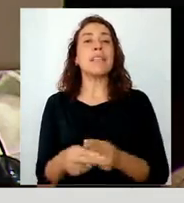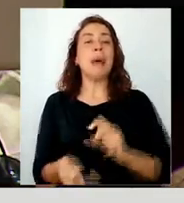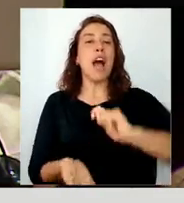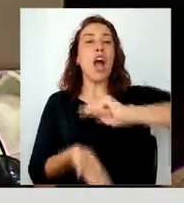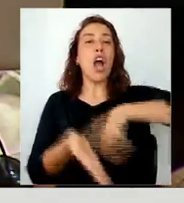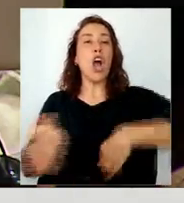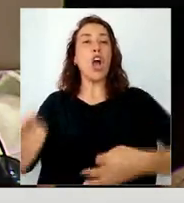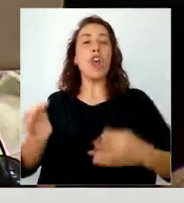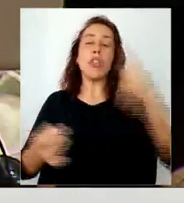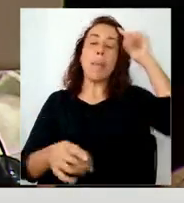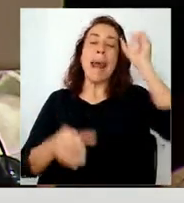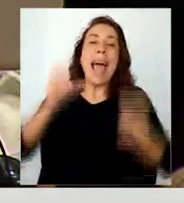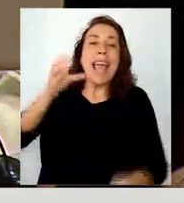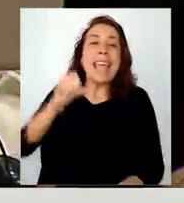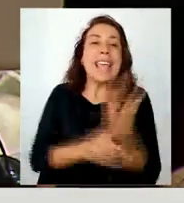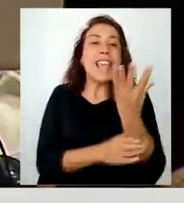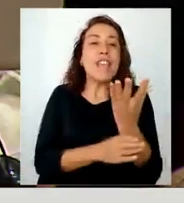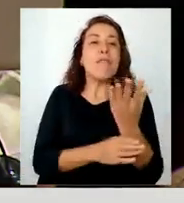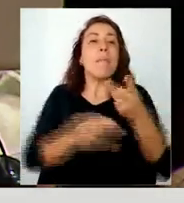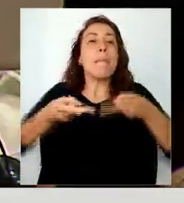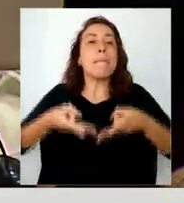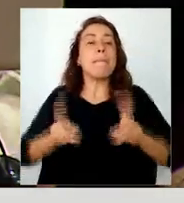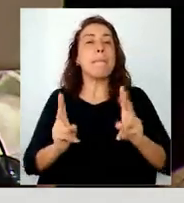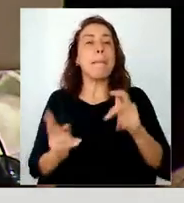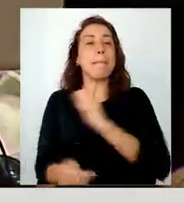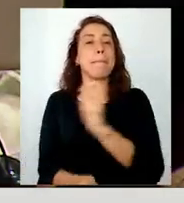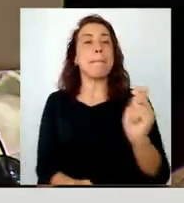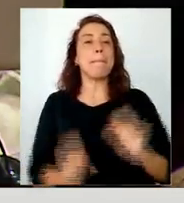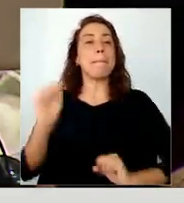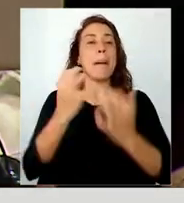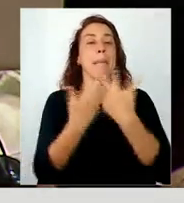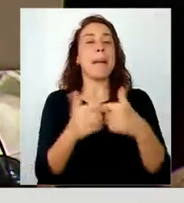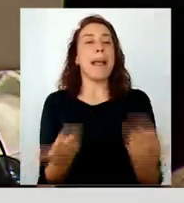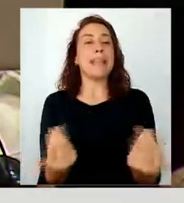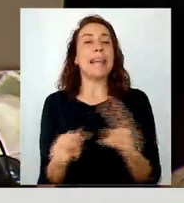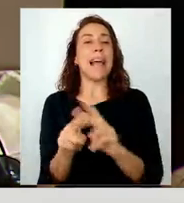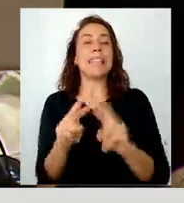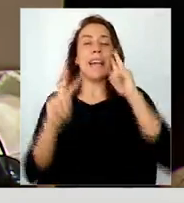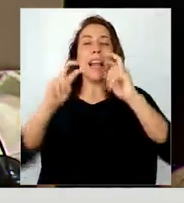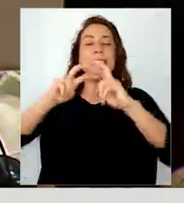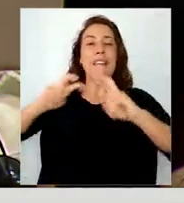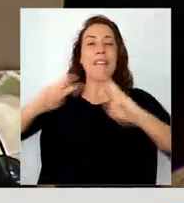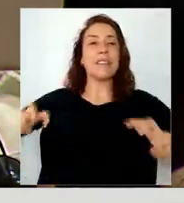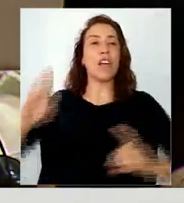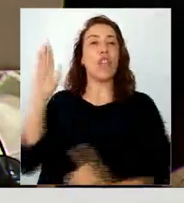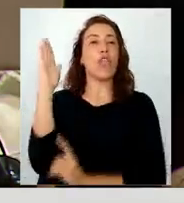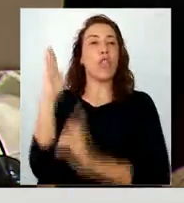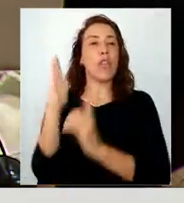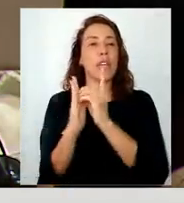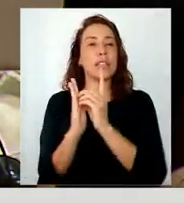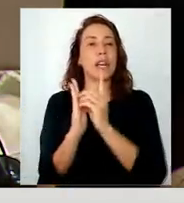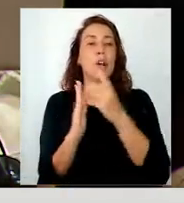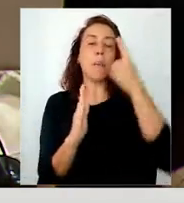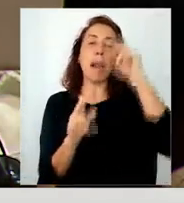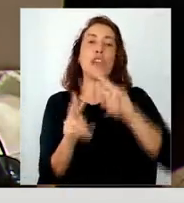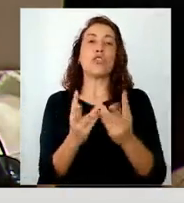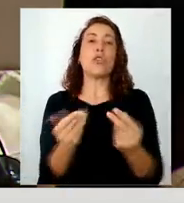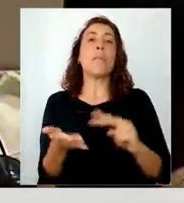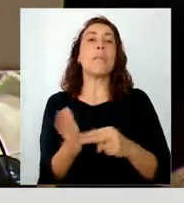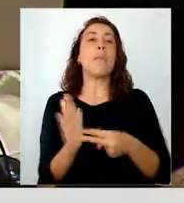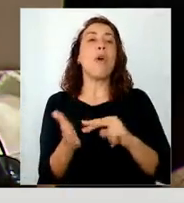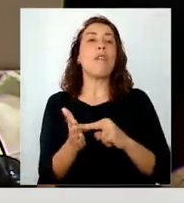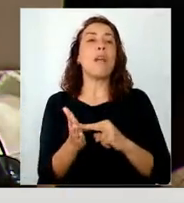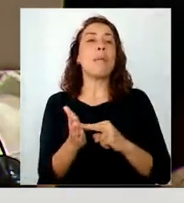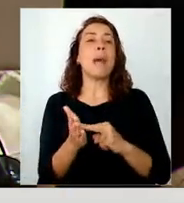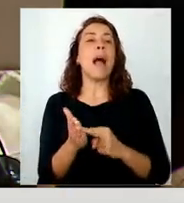que permitirá financiar a empresas que requieren realizar investigación y desarrollo para resolver el problema planteado Por el organismo